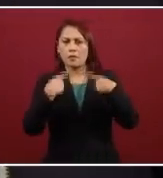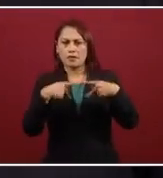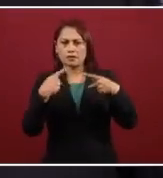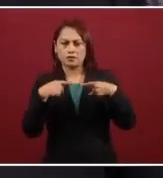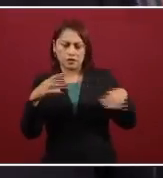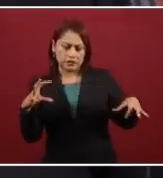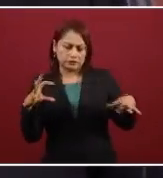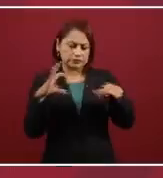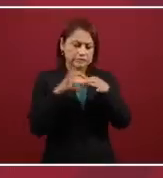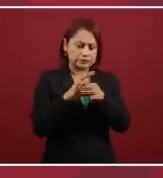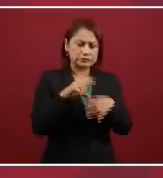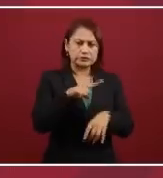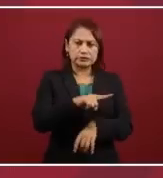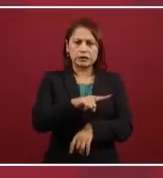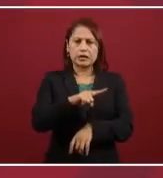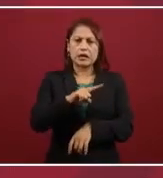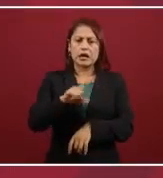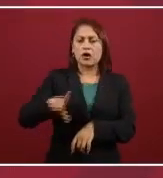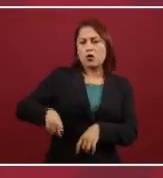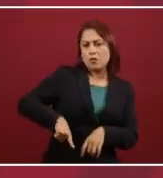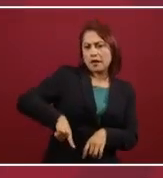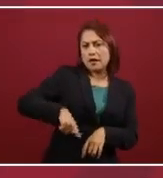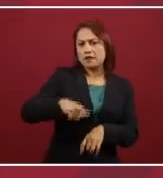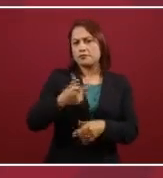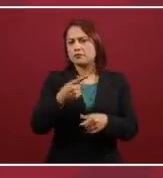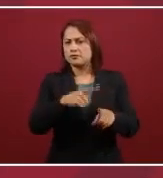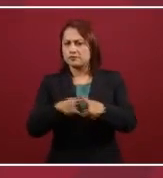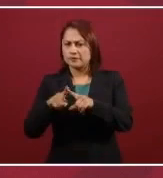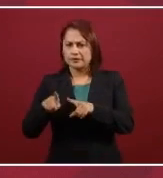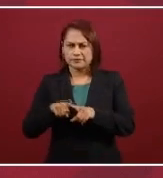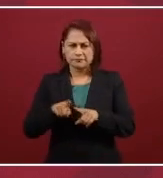gobernantes, como sucedía